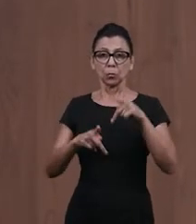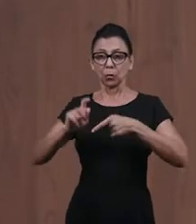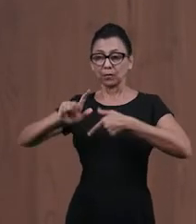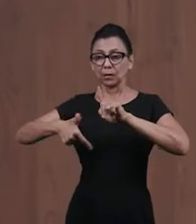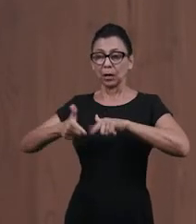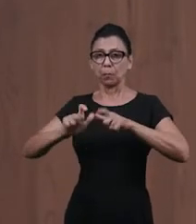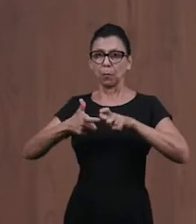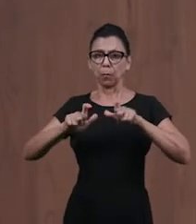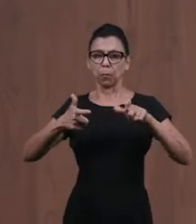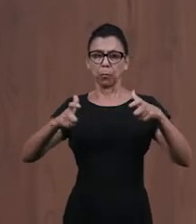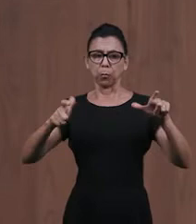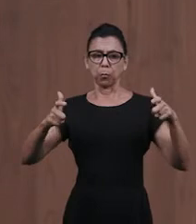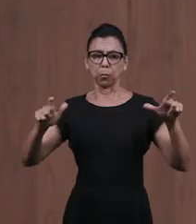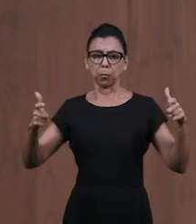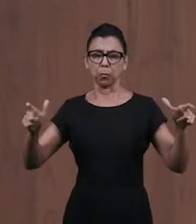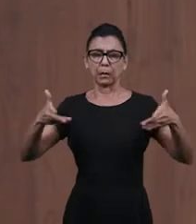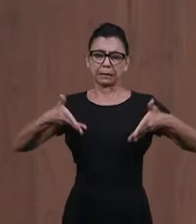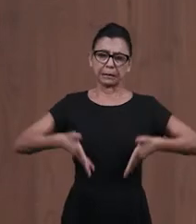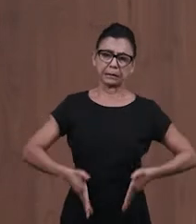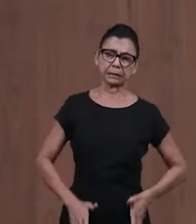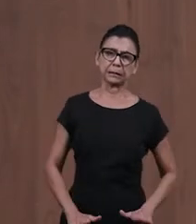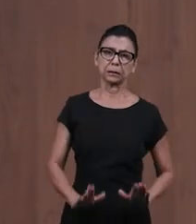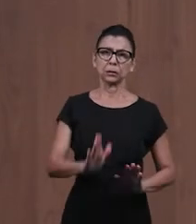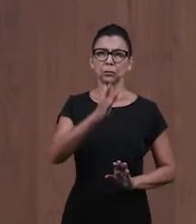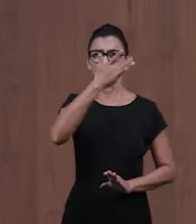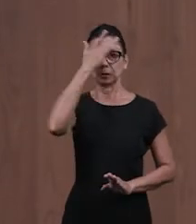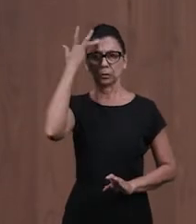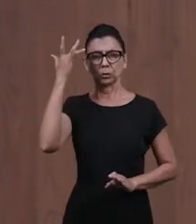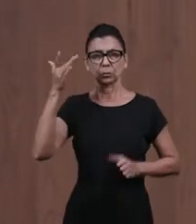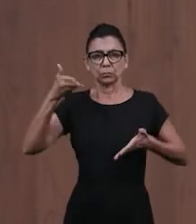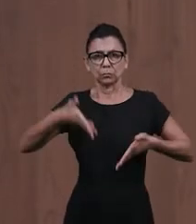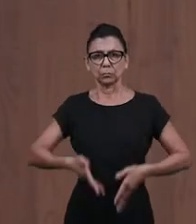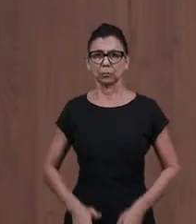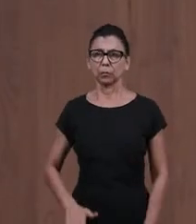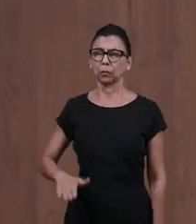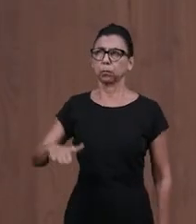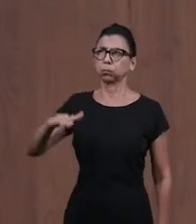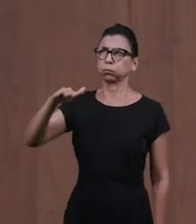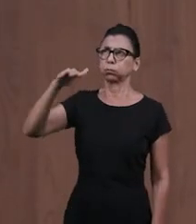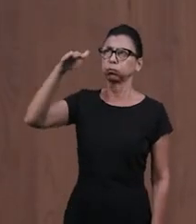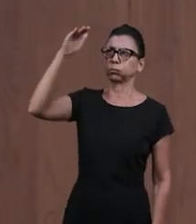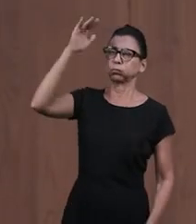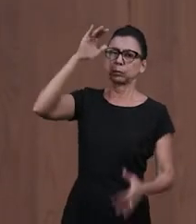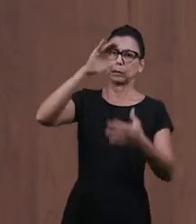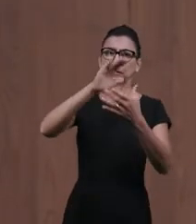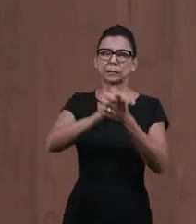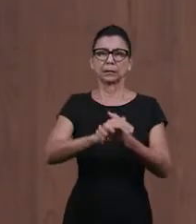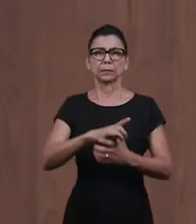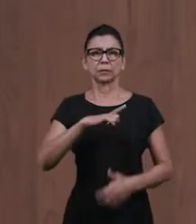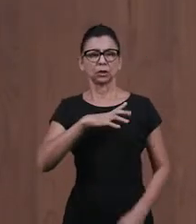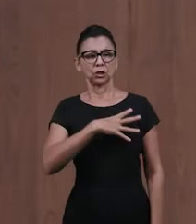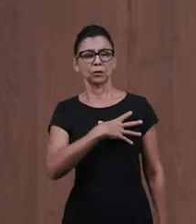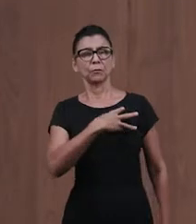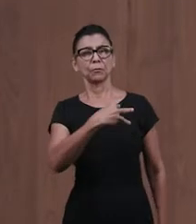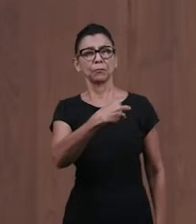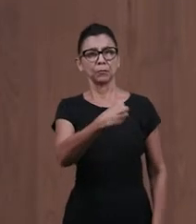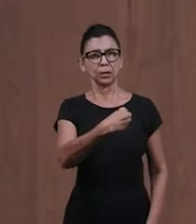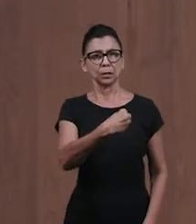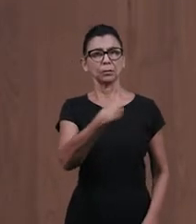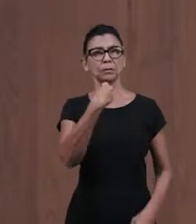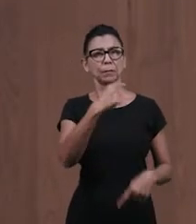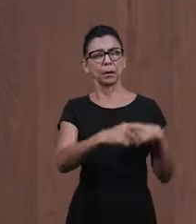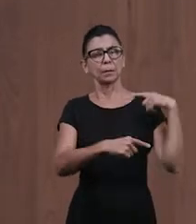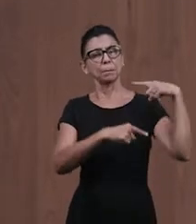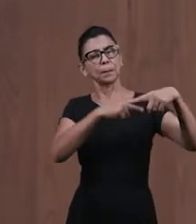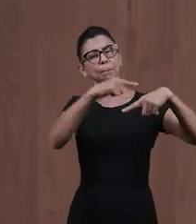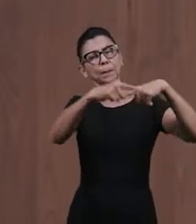muy numeroso. Las personas nacían, crecían, se casaban, tenían hijos. Estos hijos después de un